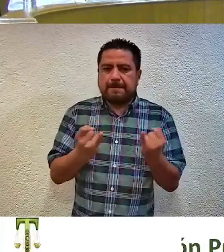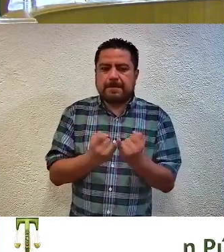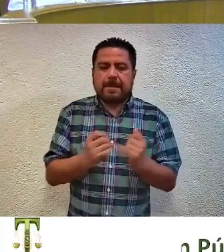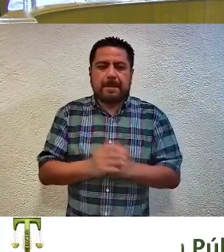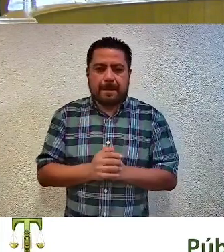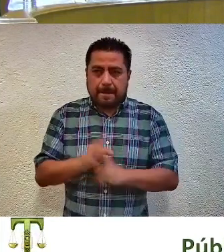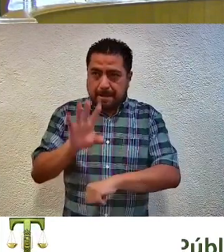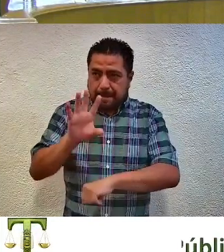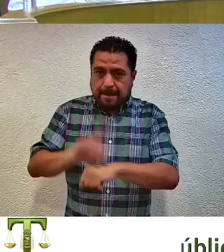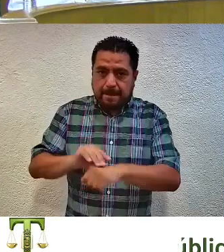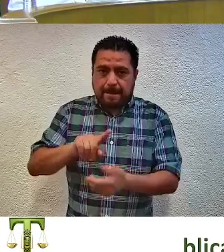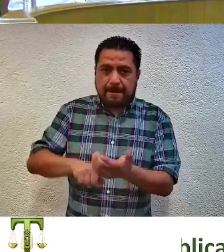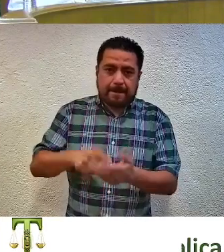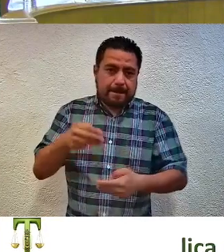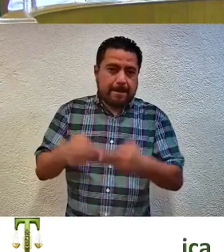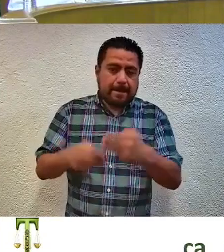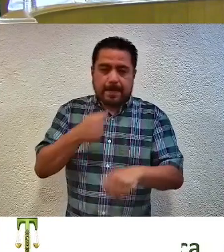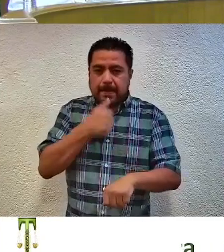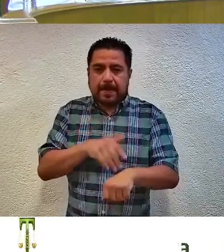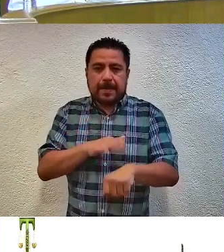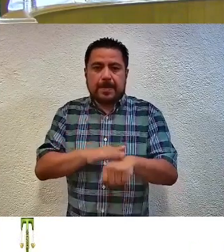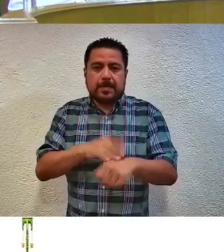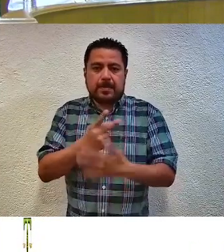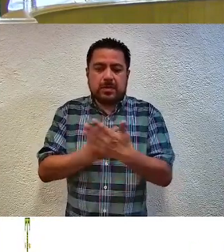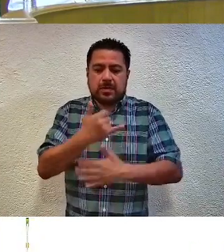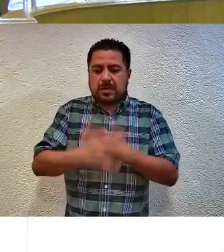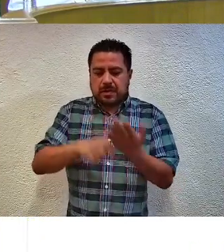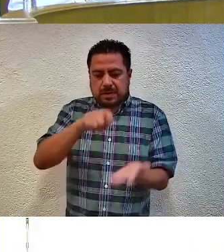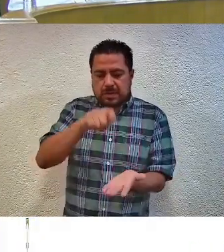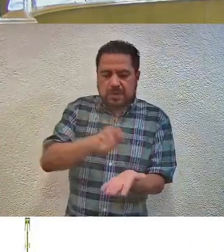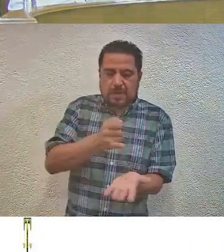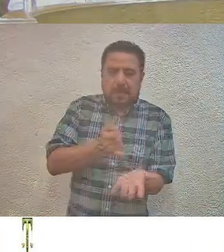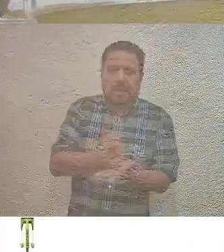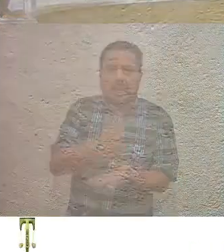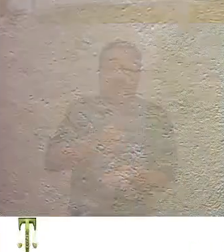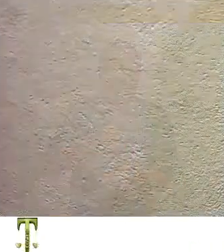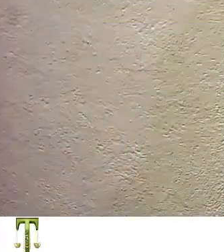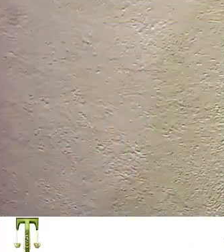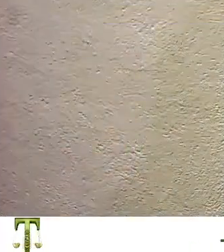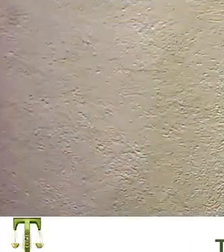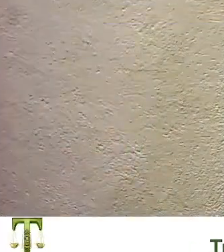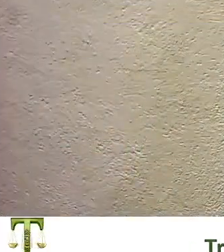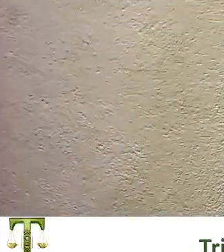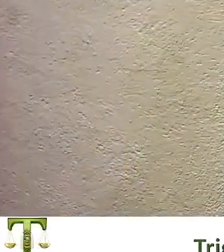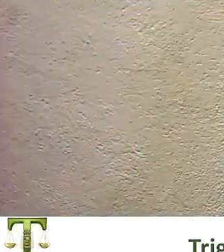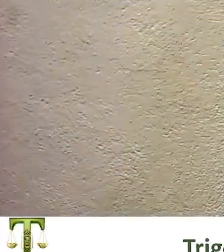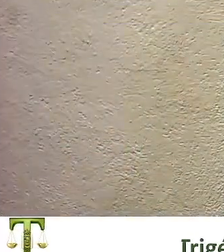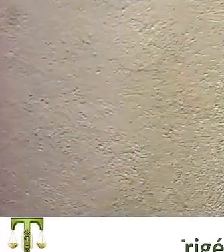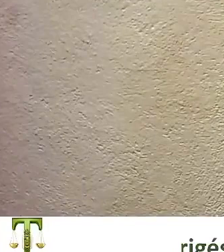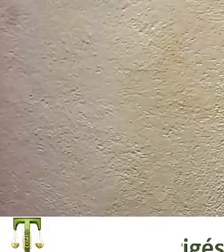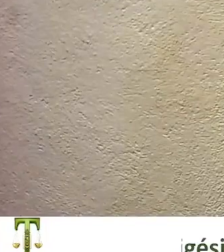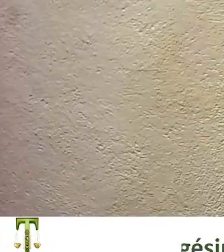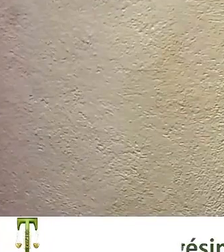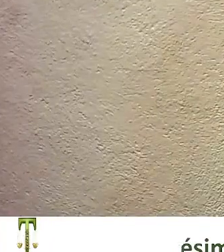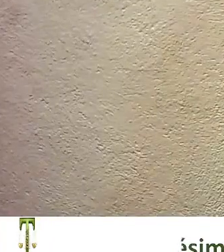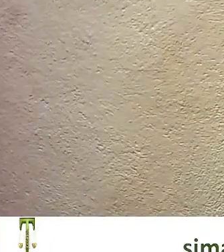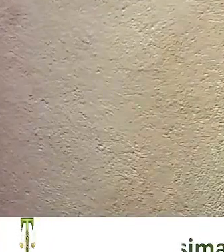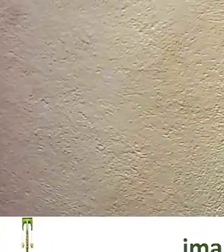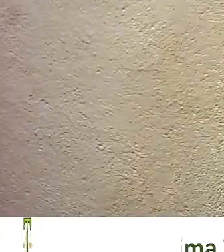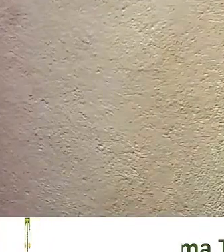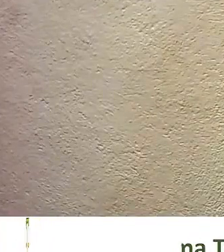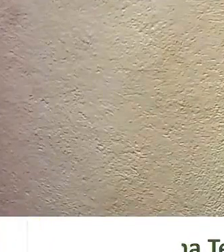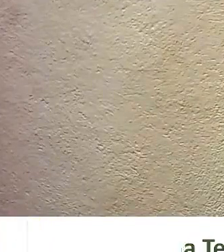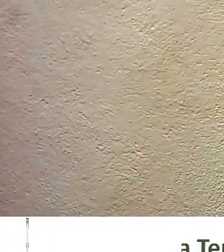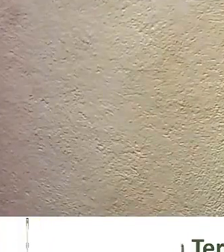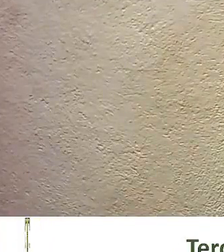Con su autorización, magistrada presidenta, doy cuenta con el proyecto de sentencia que se dicta en el juicio electoral ciudadano 52 de este año, promovido por Felipe